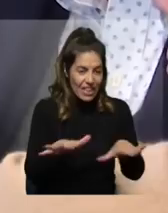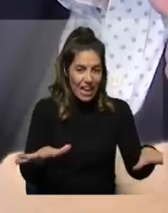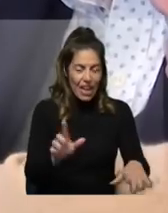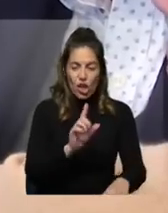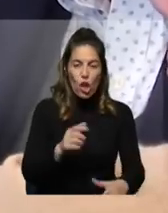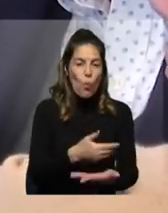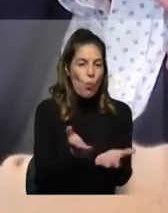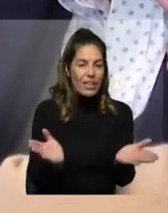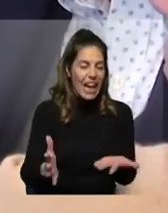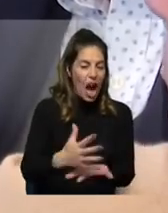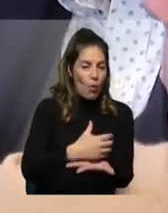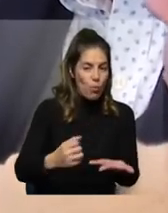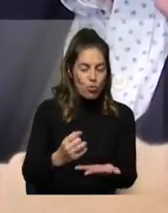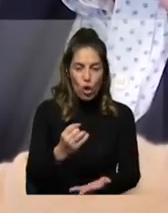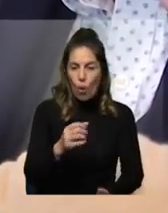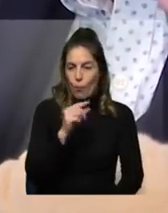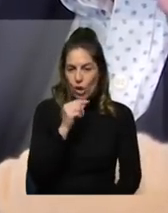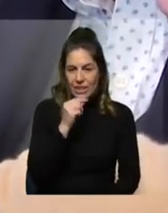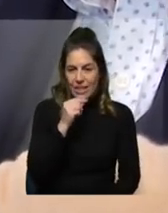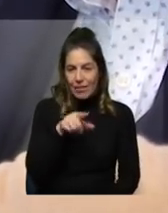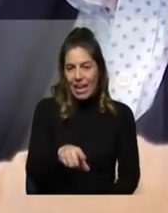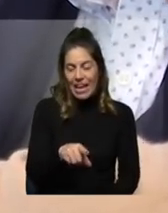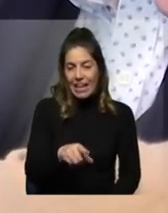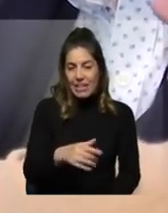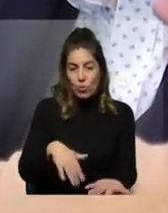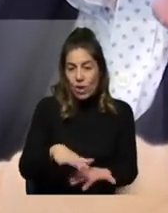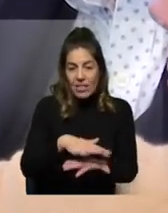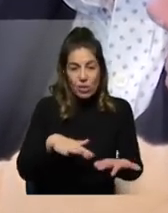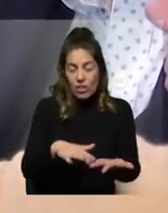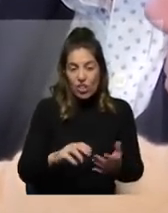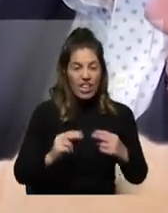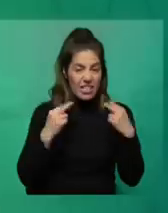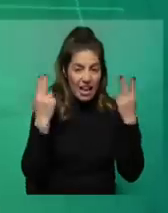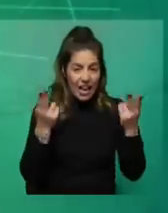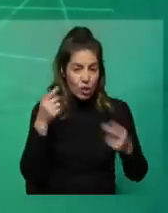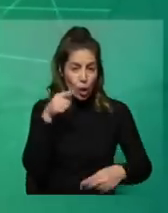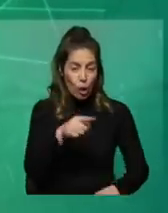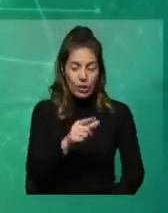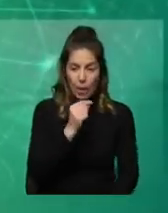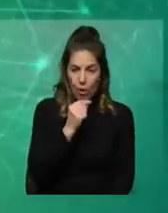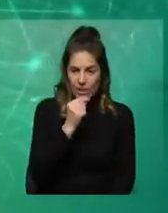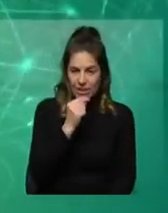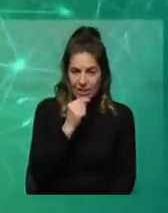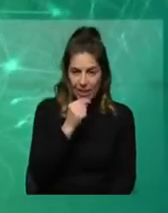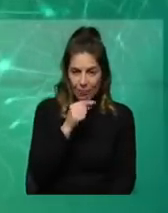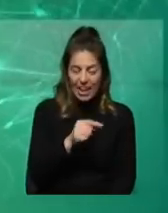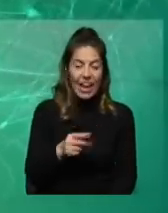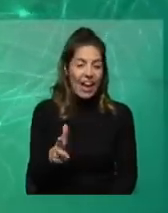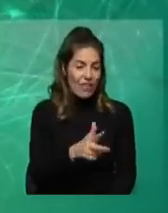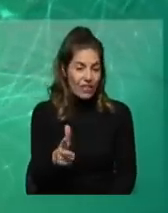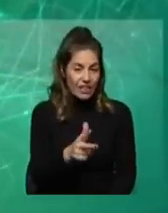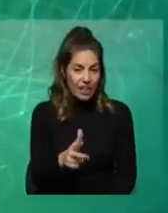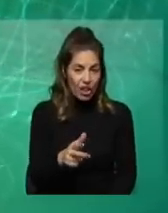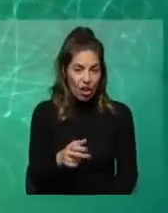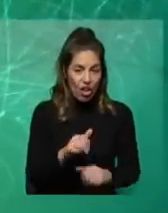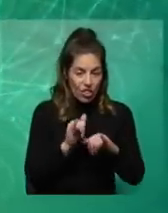de abuso policial es la típica situación que encuadra en el desacato y el agravio a la autoridad policial dijo el jerarca el video difundido por